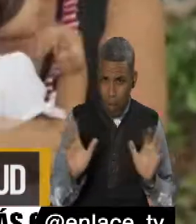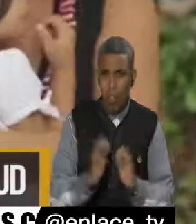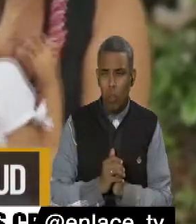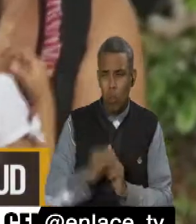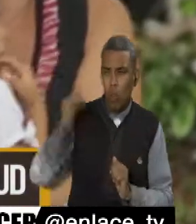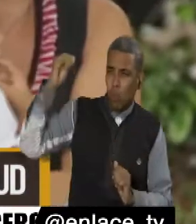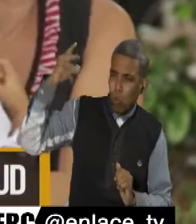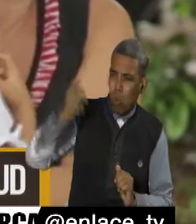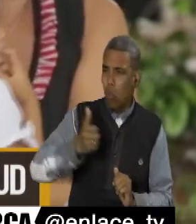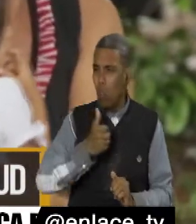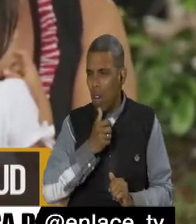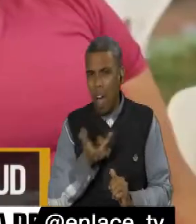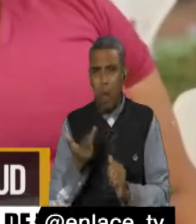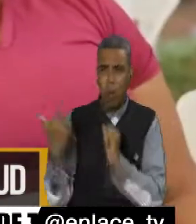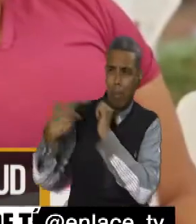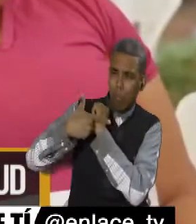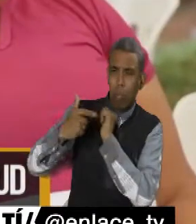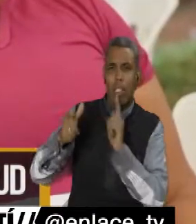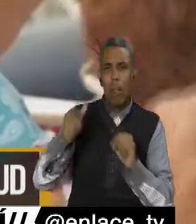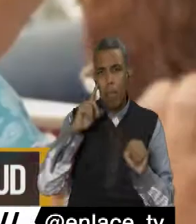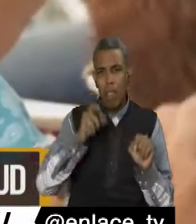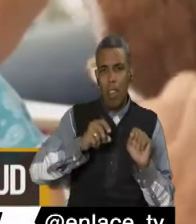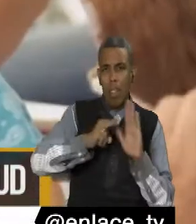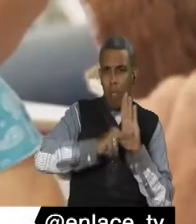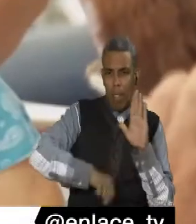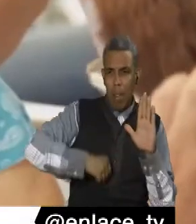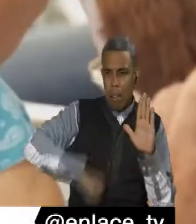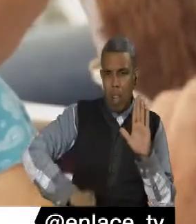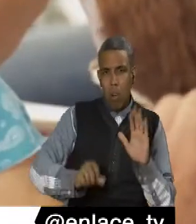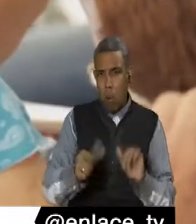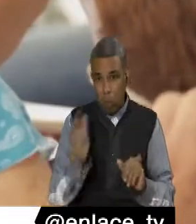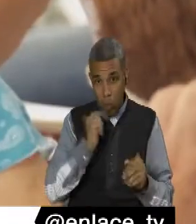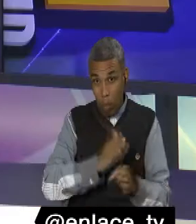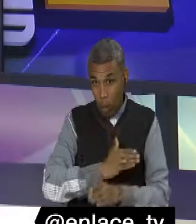medio ambiente, penal y policivo, derechos humanos, entre otros.